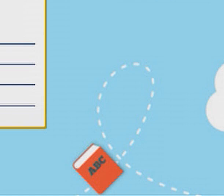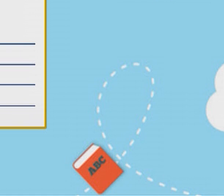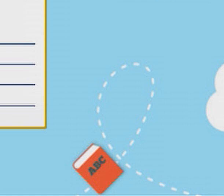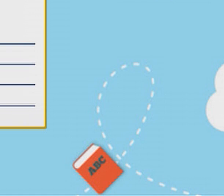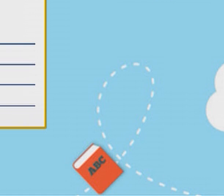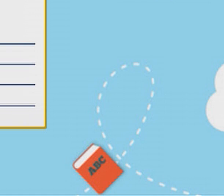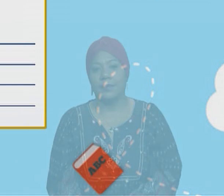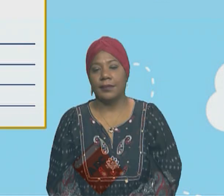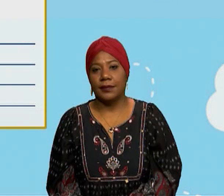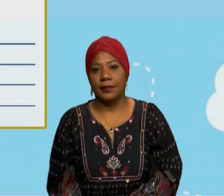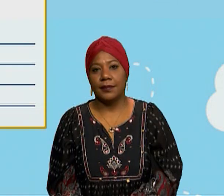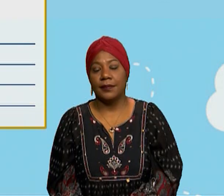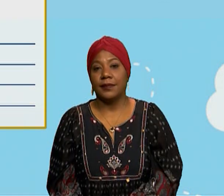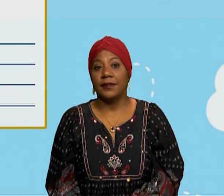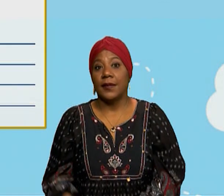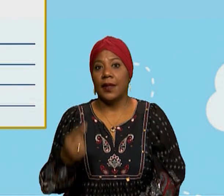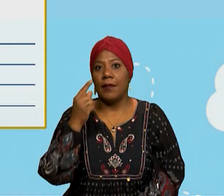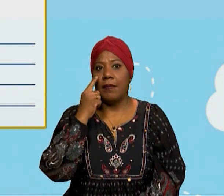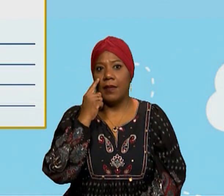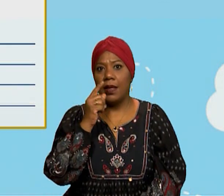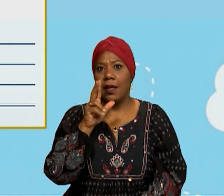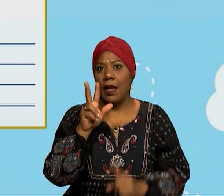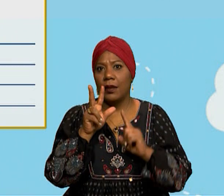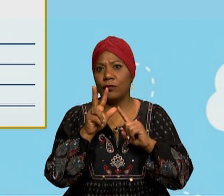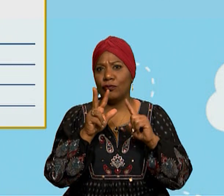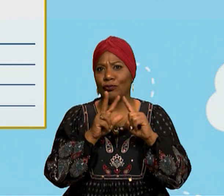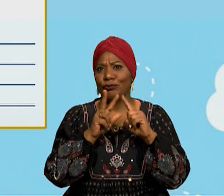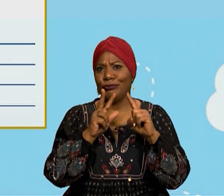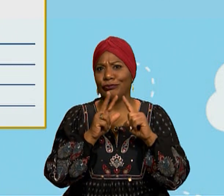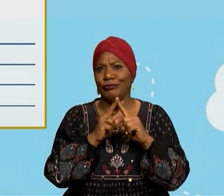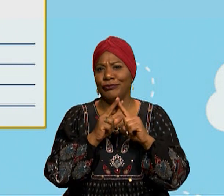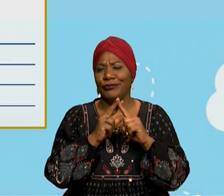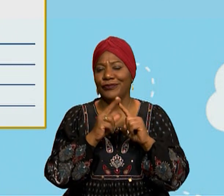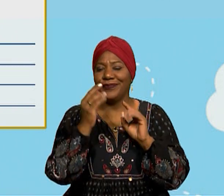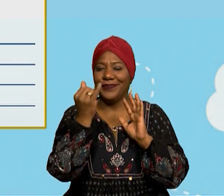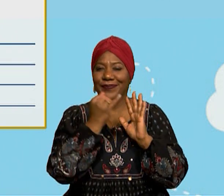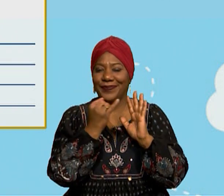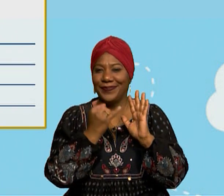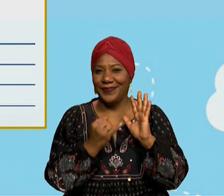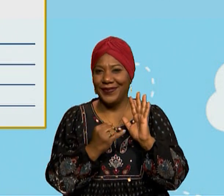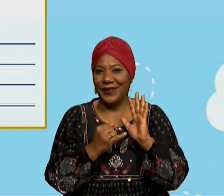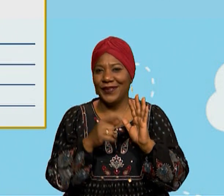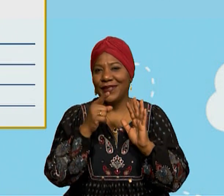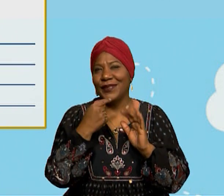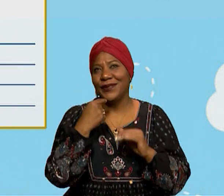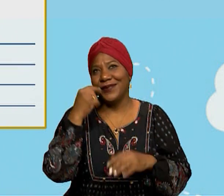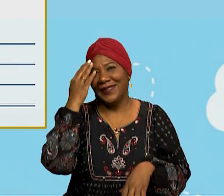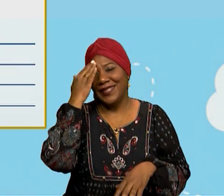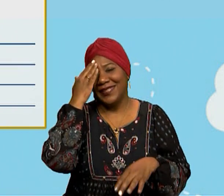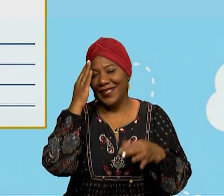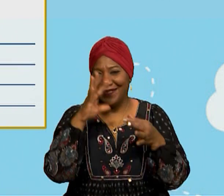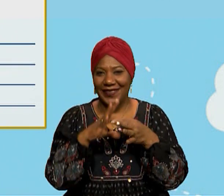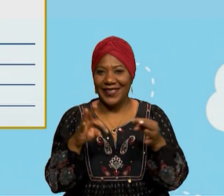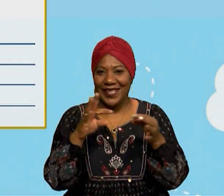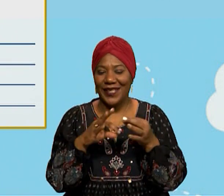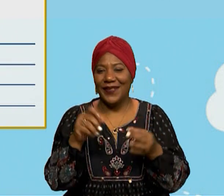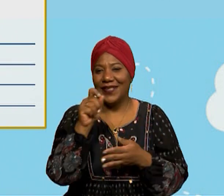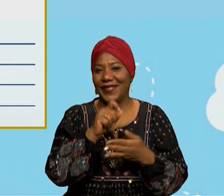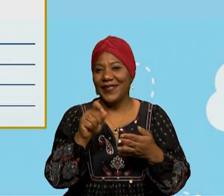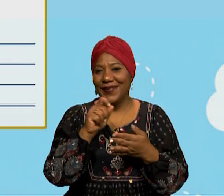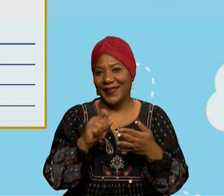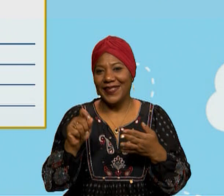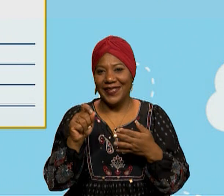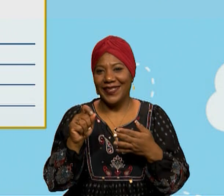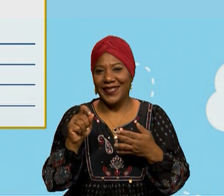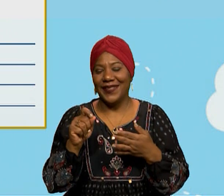del cuento, el lugar o los lugares donde ocurren los hechos, el personaje principal, un personaje secundario